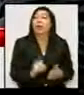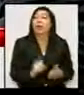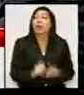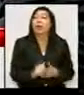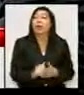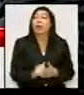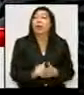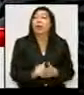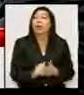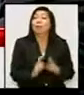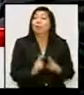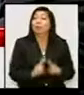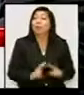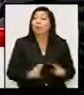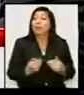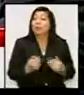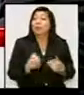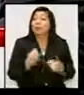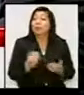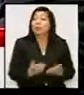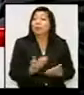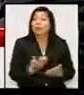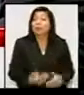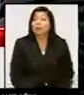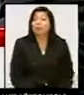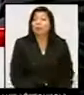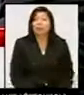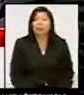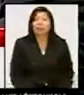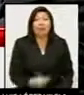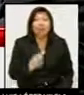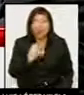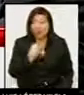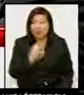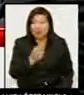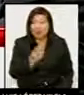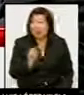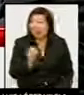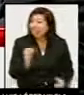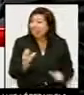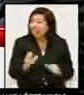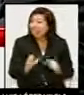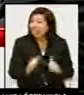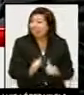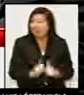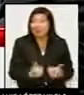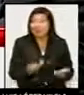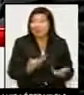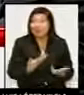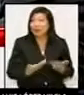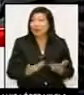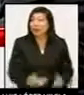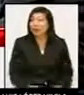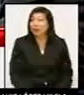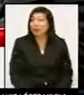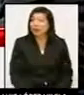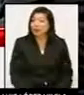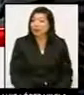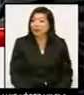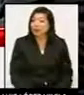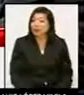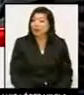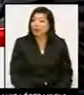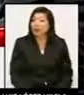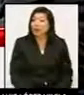cadena de valor tiene problemas. Y la informalidad es lo que campea, lamentablemente, en la comercialización del producto